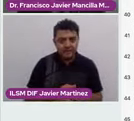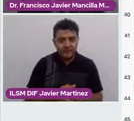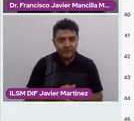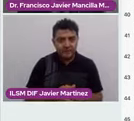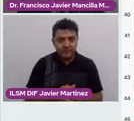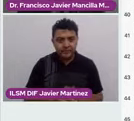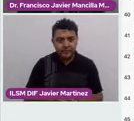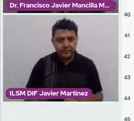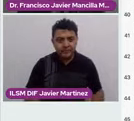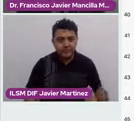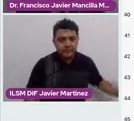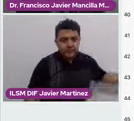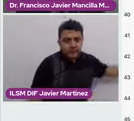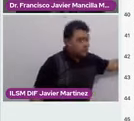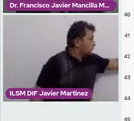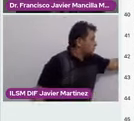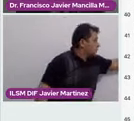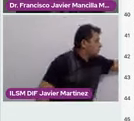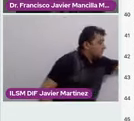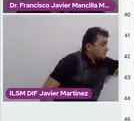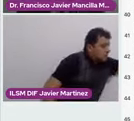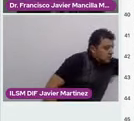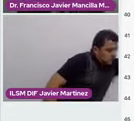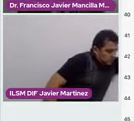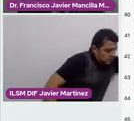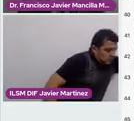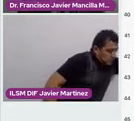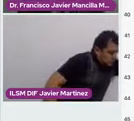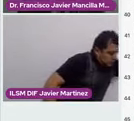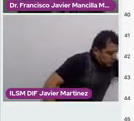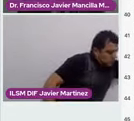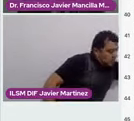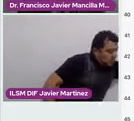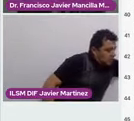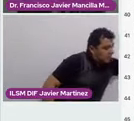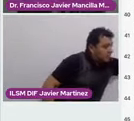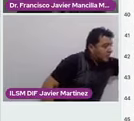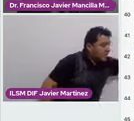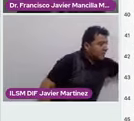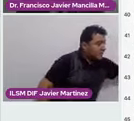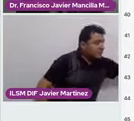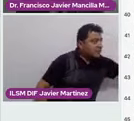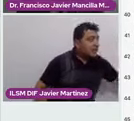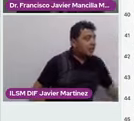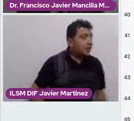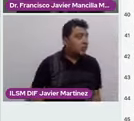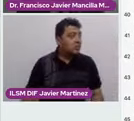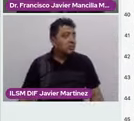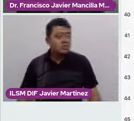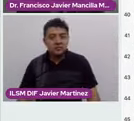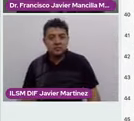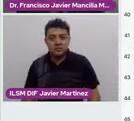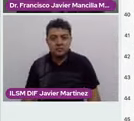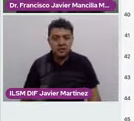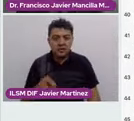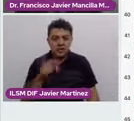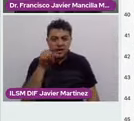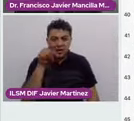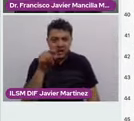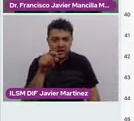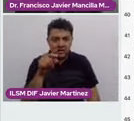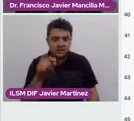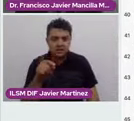que ha mejorado el zumbido. Aquí ya introdujimos el electrodo hacia la cóclea, ¿sí? Y este va a ser el que va.